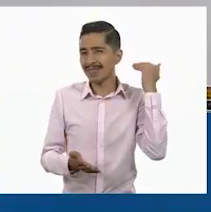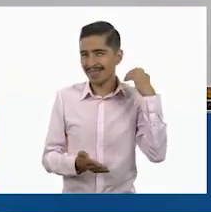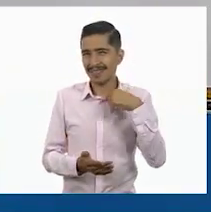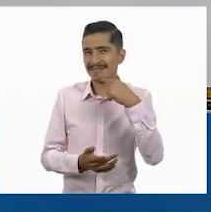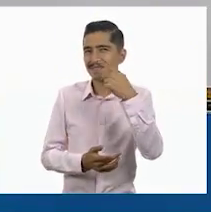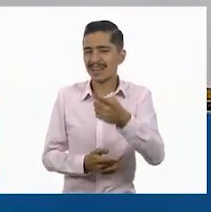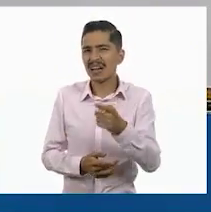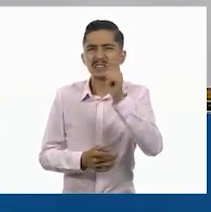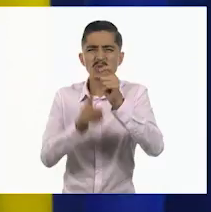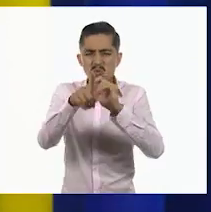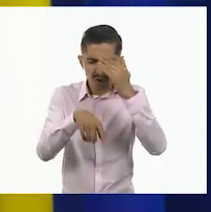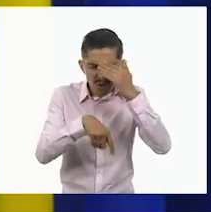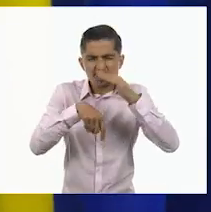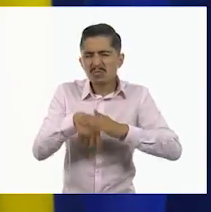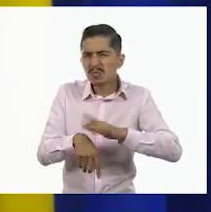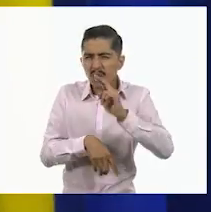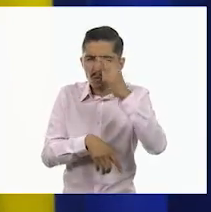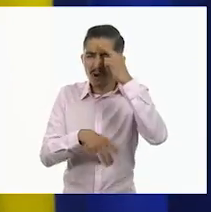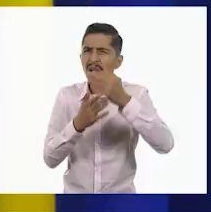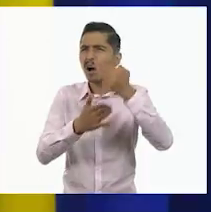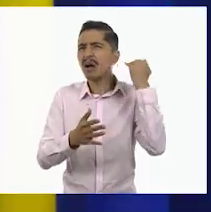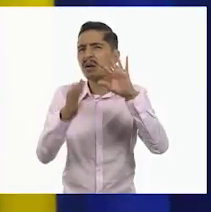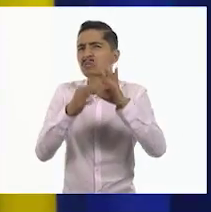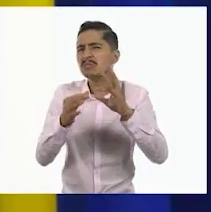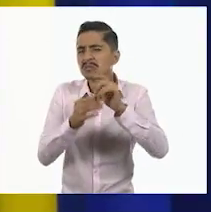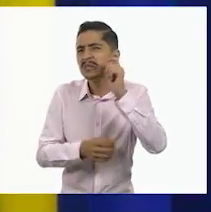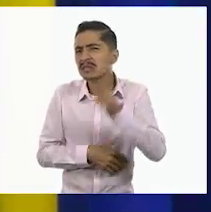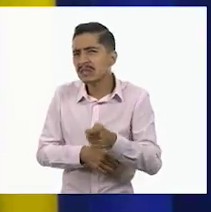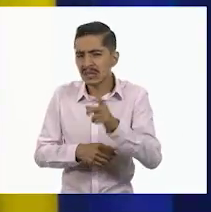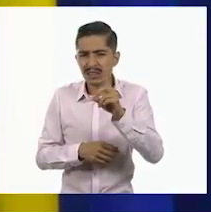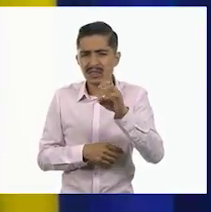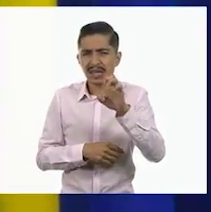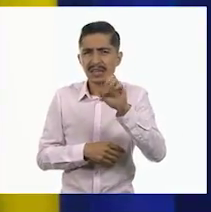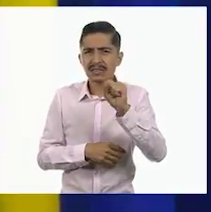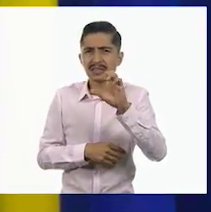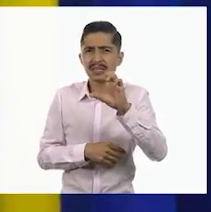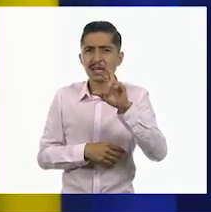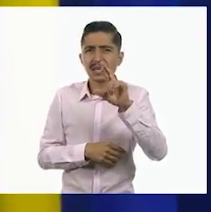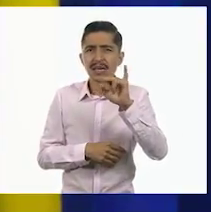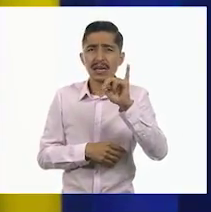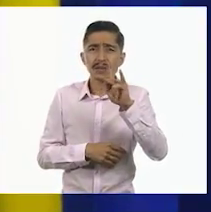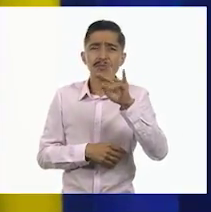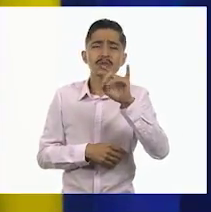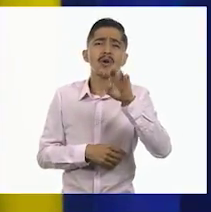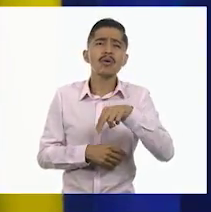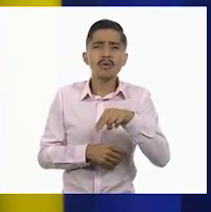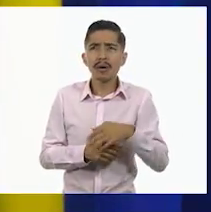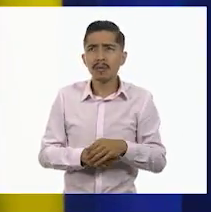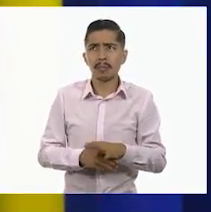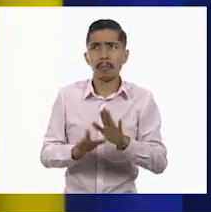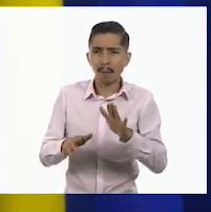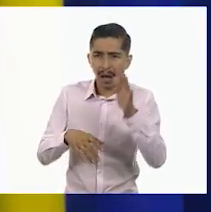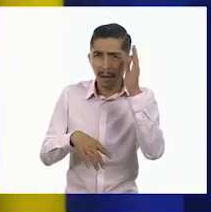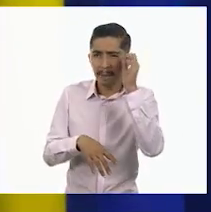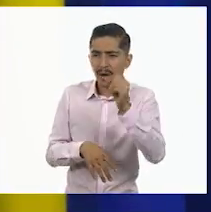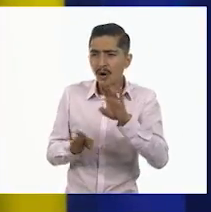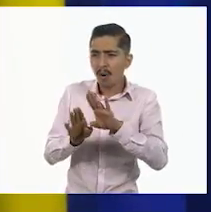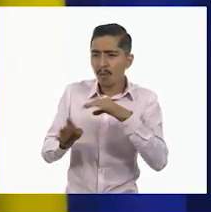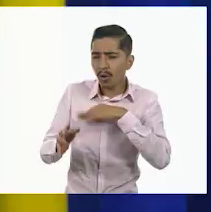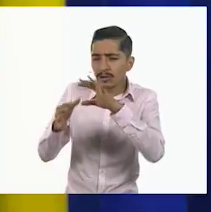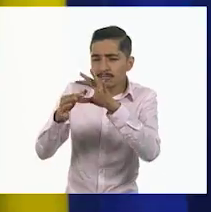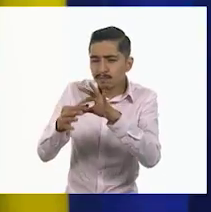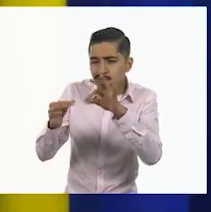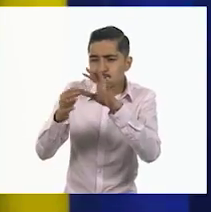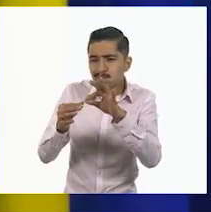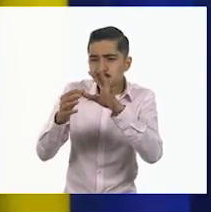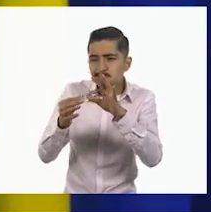de la descripción? ¿Qué comentamos? Me acuerdo que comentamos esta capacidad que tenía para poder describir